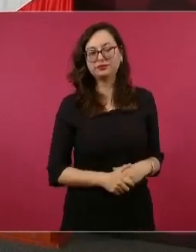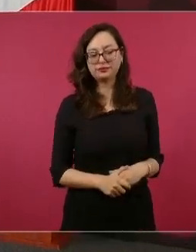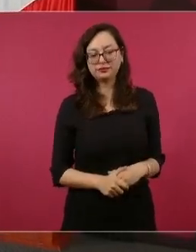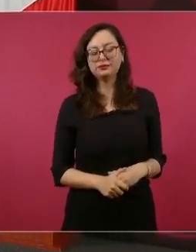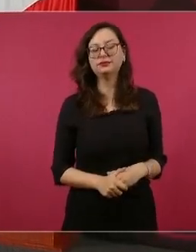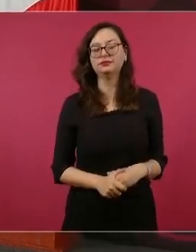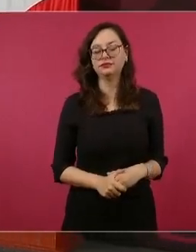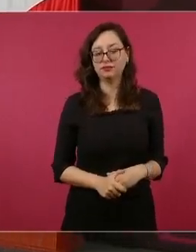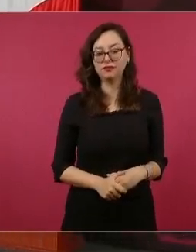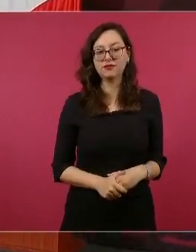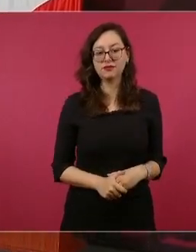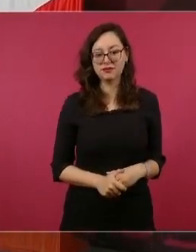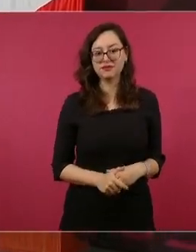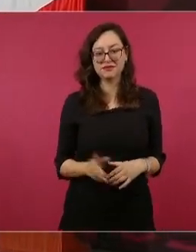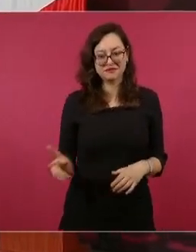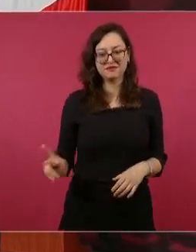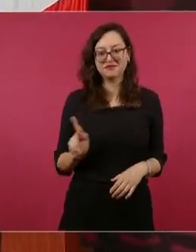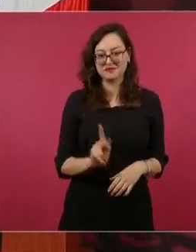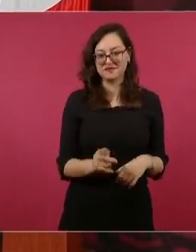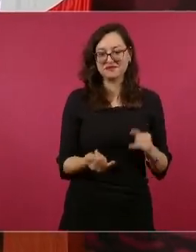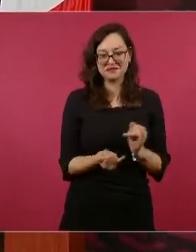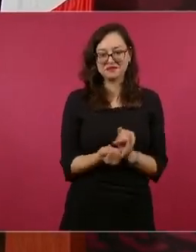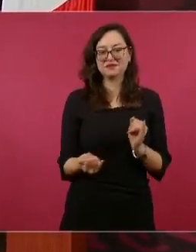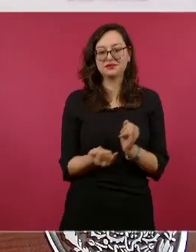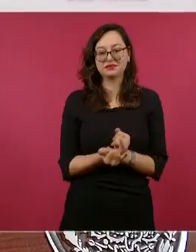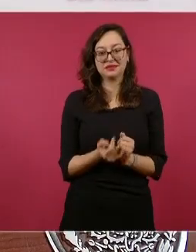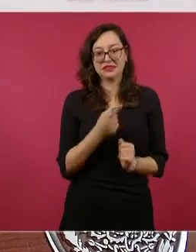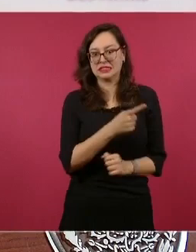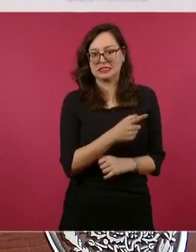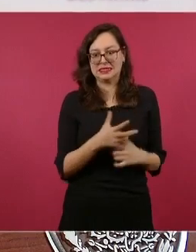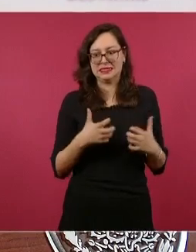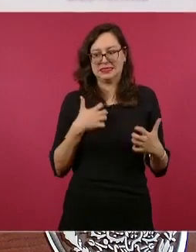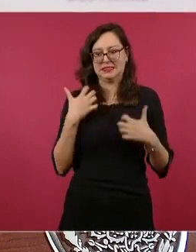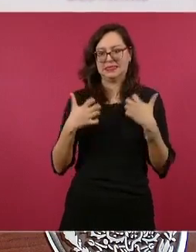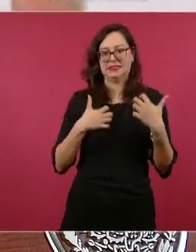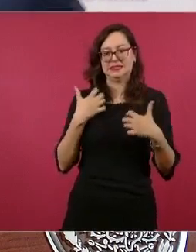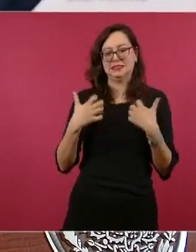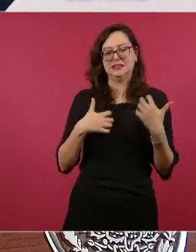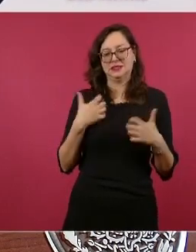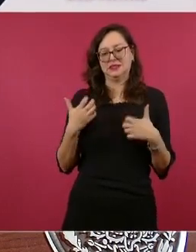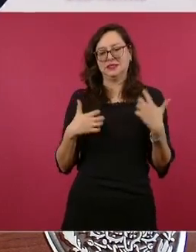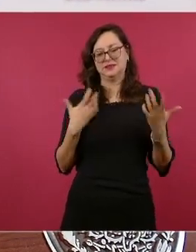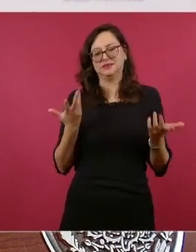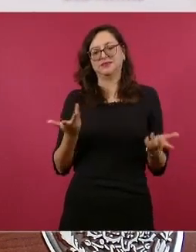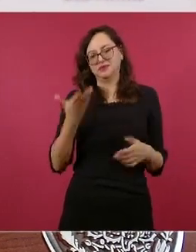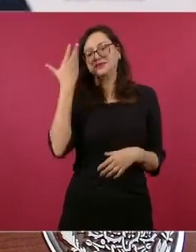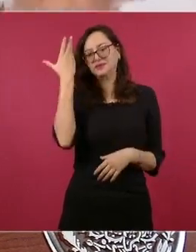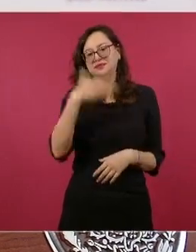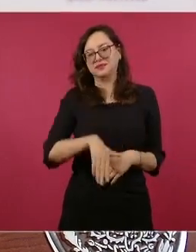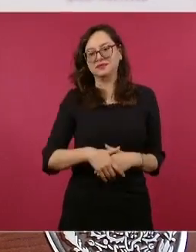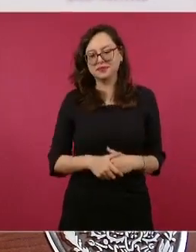ya sé que no les gusta. porque son 20